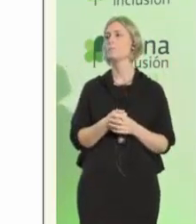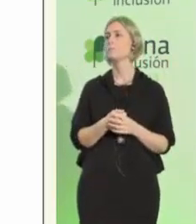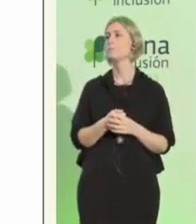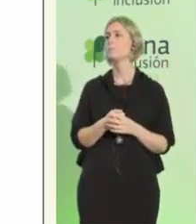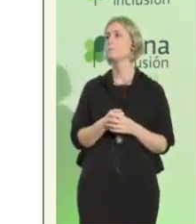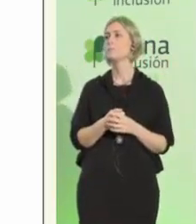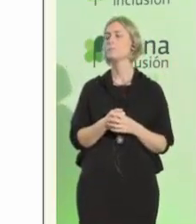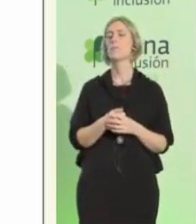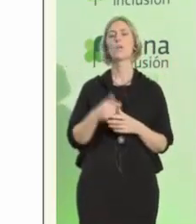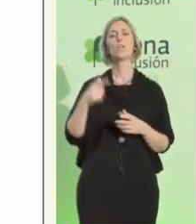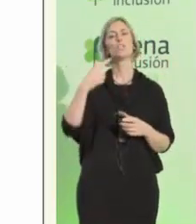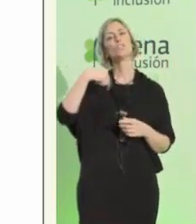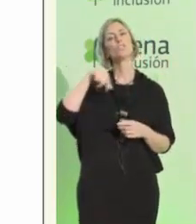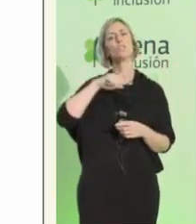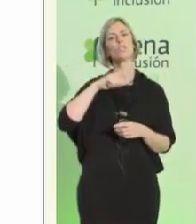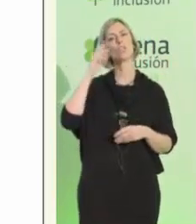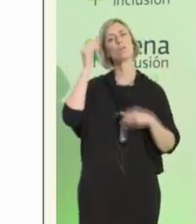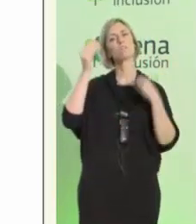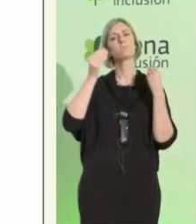Y nos planteamos